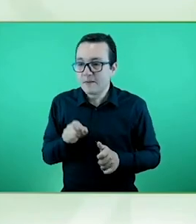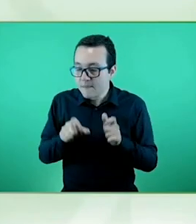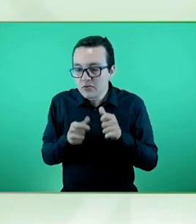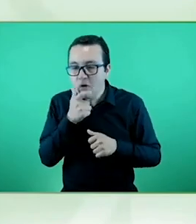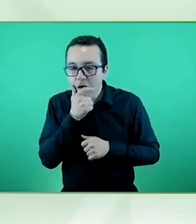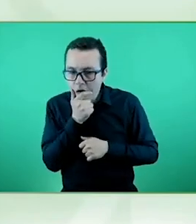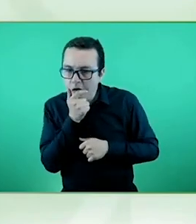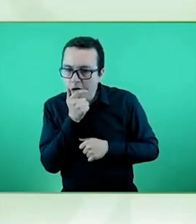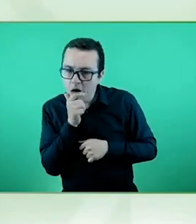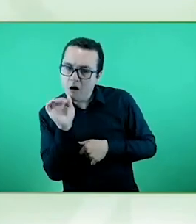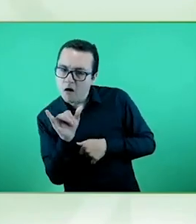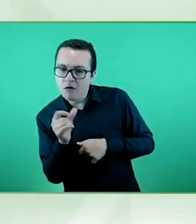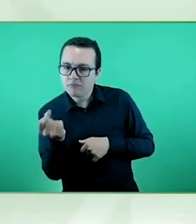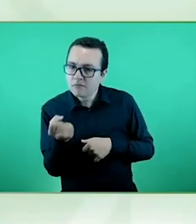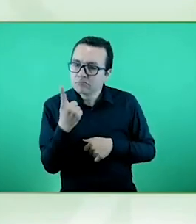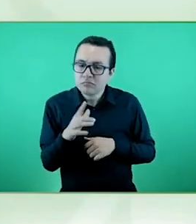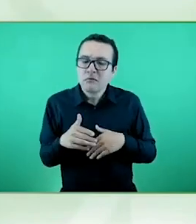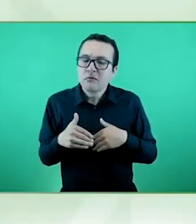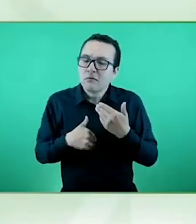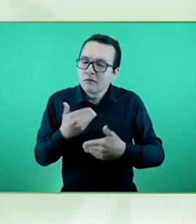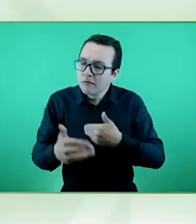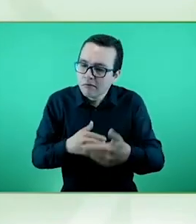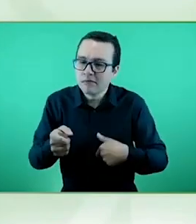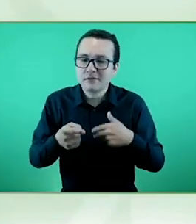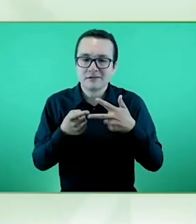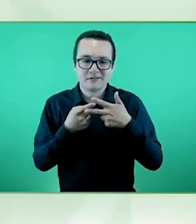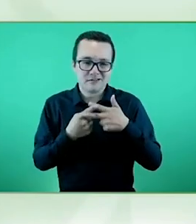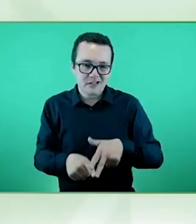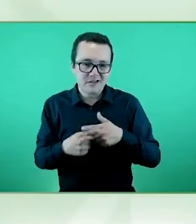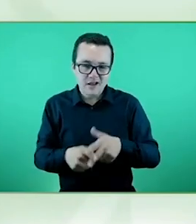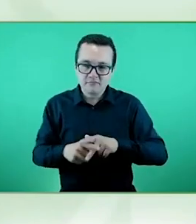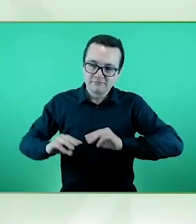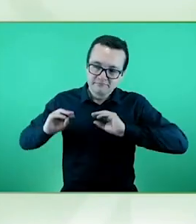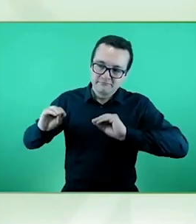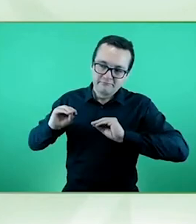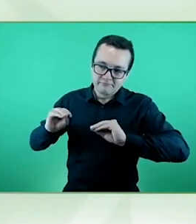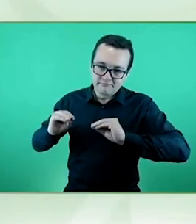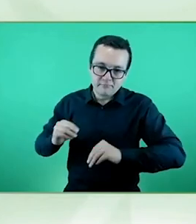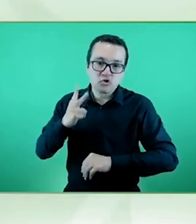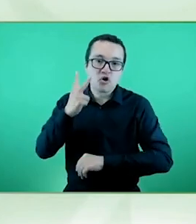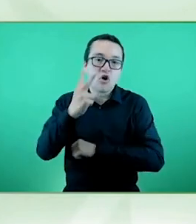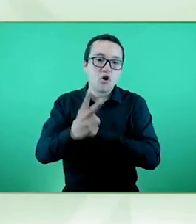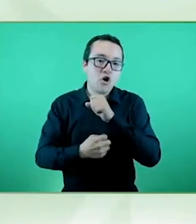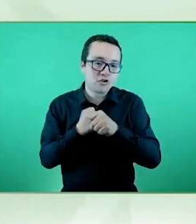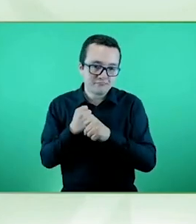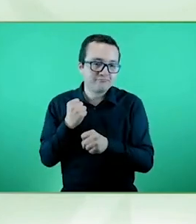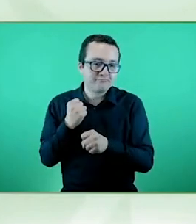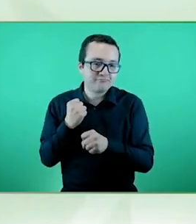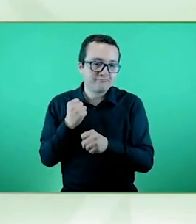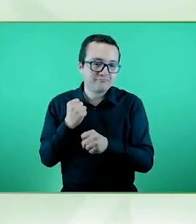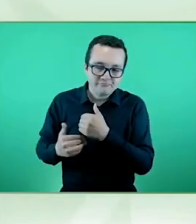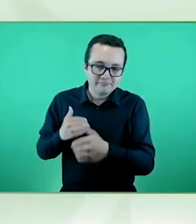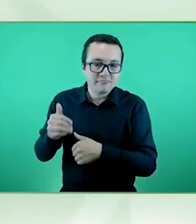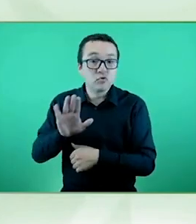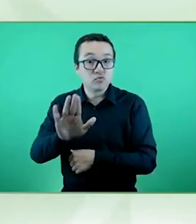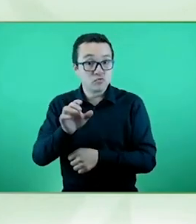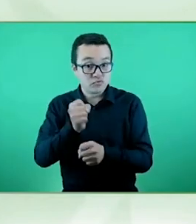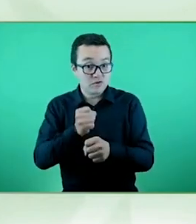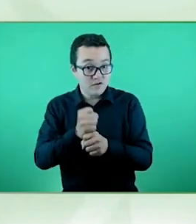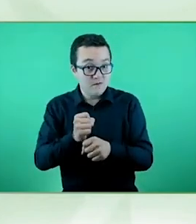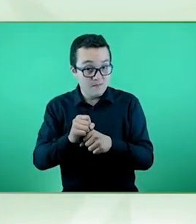medio de talleres. Ya llevamos 2 años ejercitando esto, y ya, por ejemplo, este tipo de trabajos hay algunos participantes que pueden hacerlo de